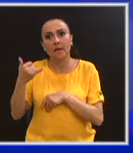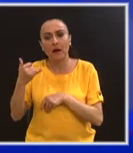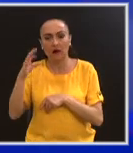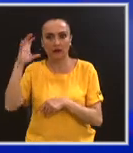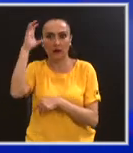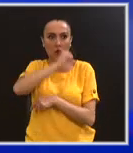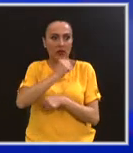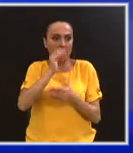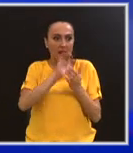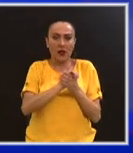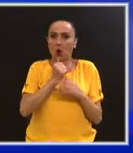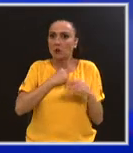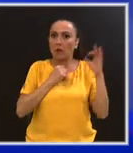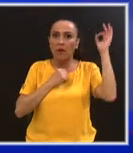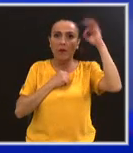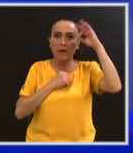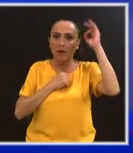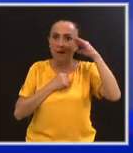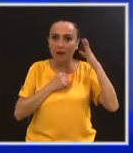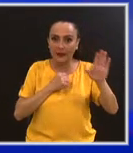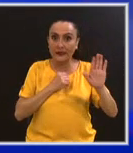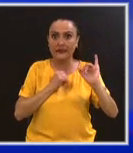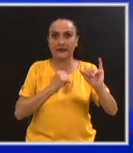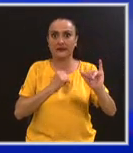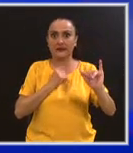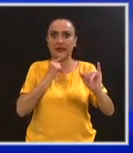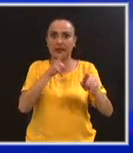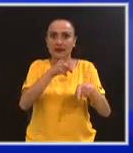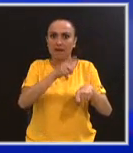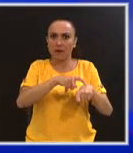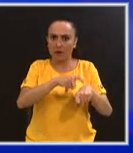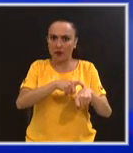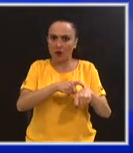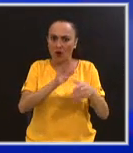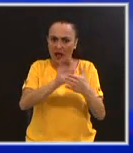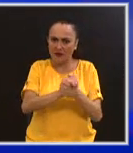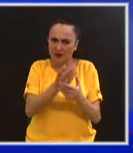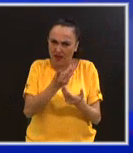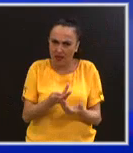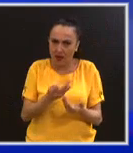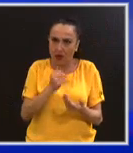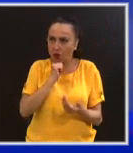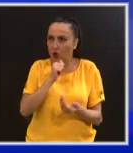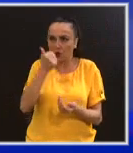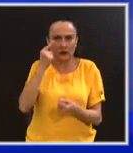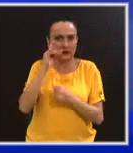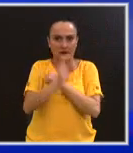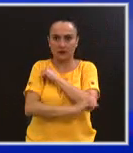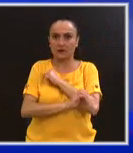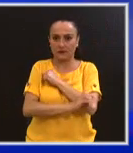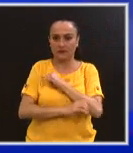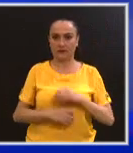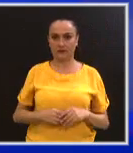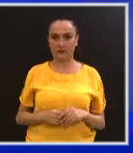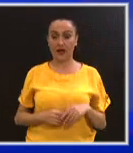se percatan al recibir Esa llamada de que están en ese momento casadas con un extranjero Y que ese trámite